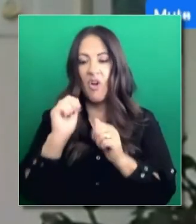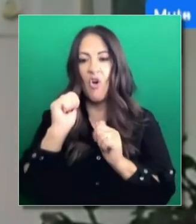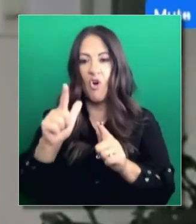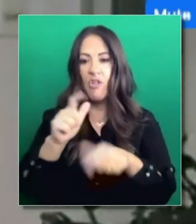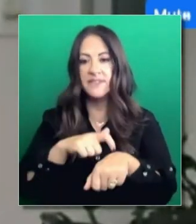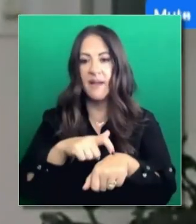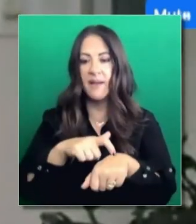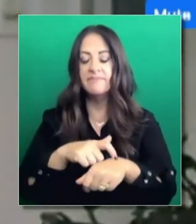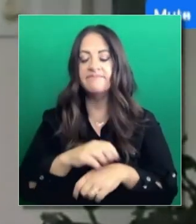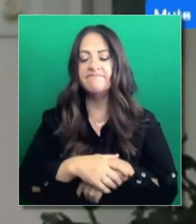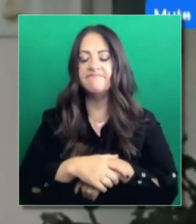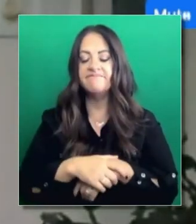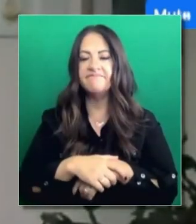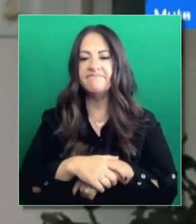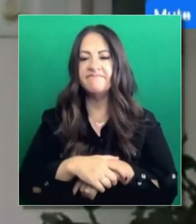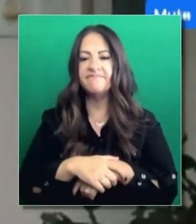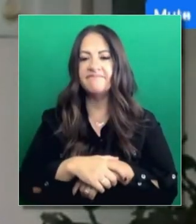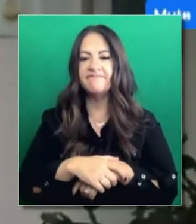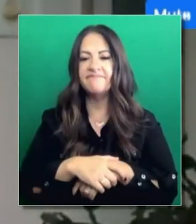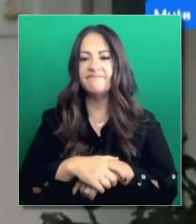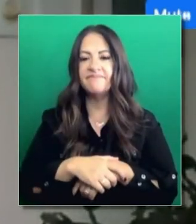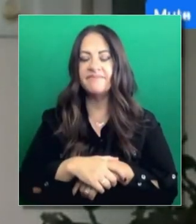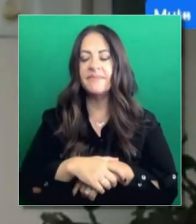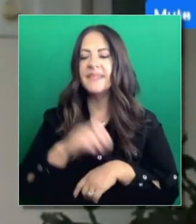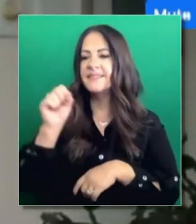en todo esto dentro de poco tiempo.